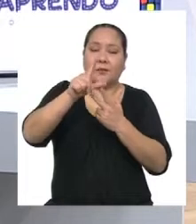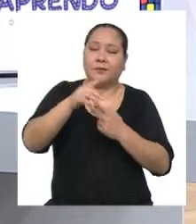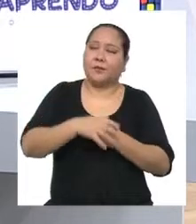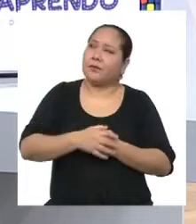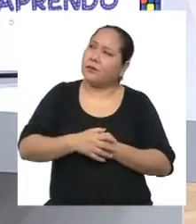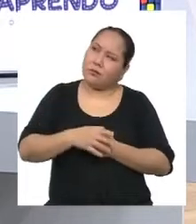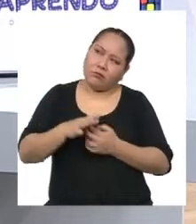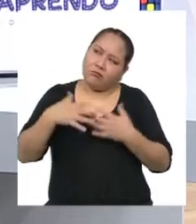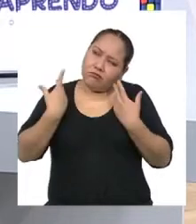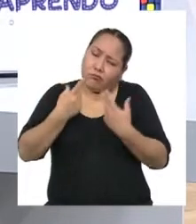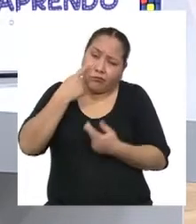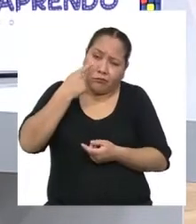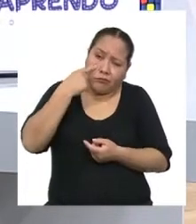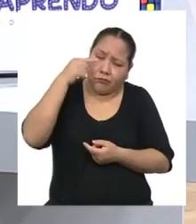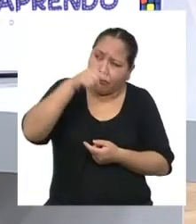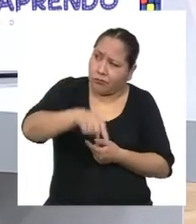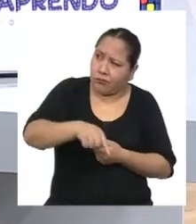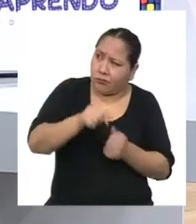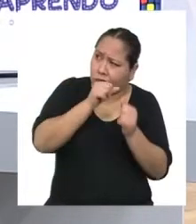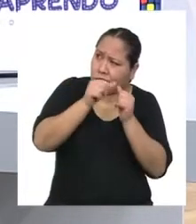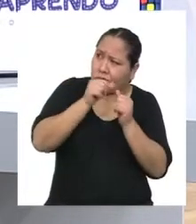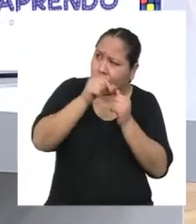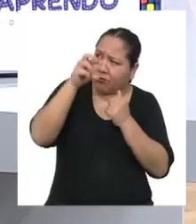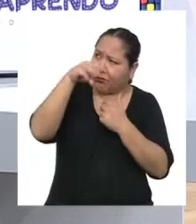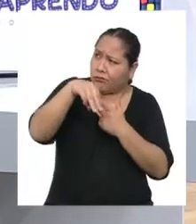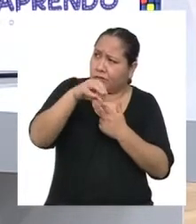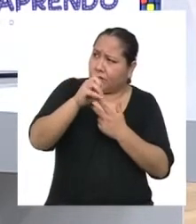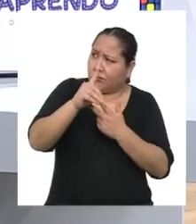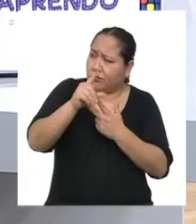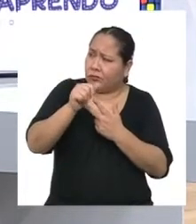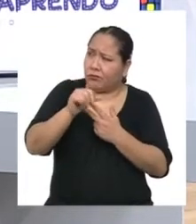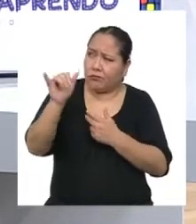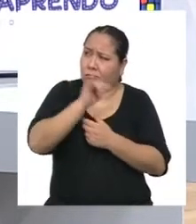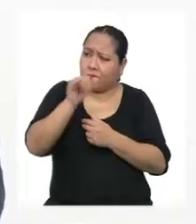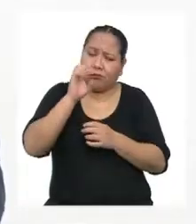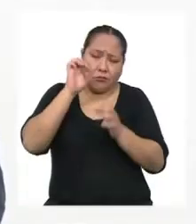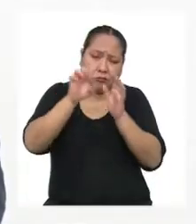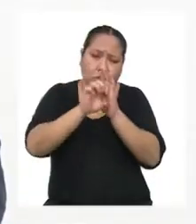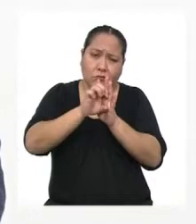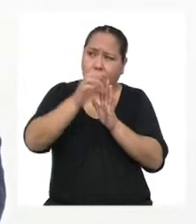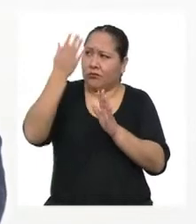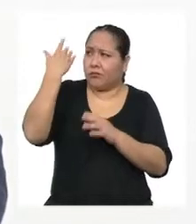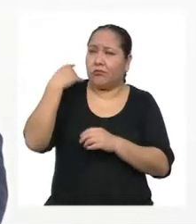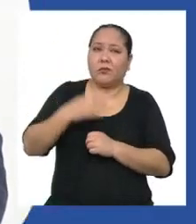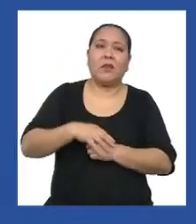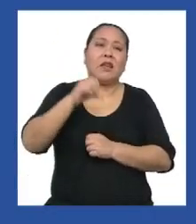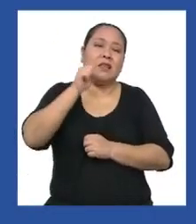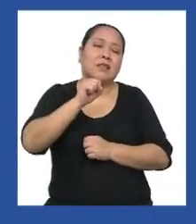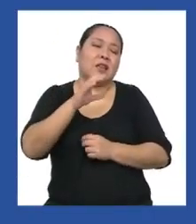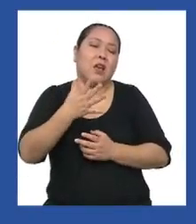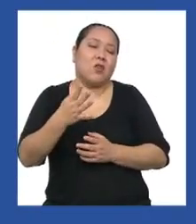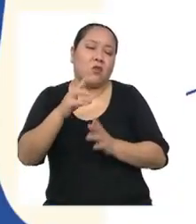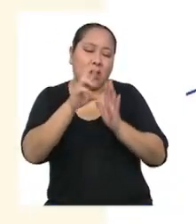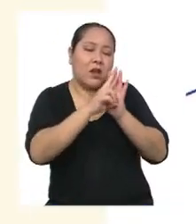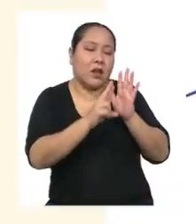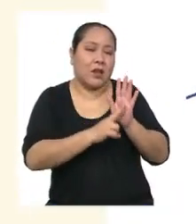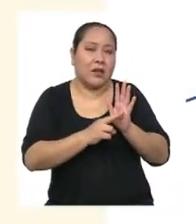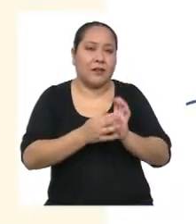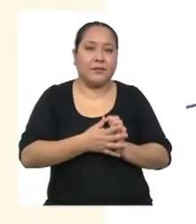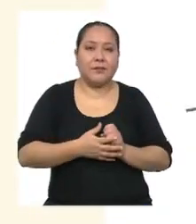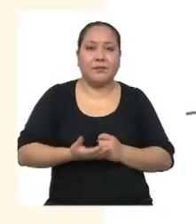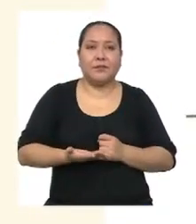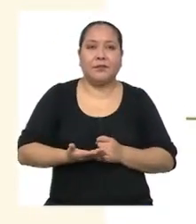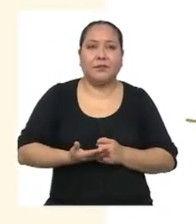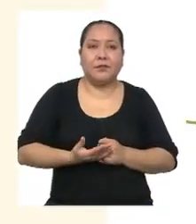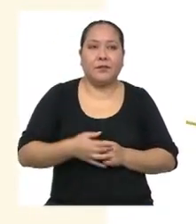manera de conocer el valor de la moda, así como en los ejemplos anteriores? Existe una fórmula,